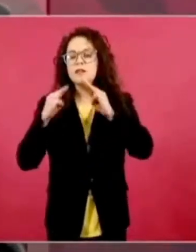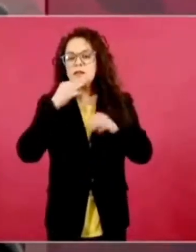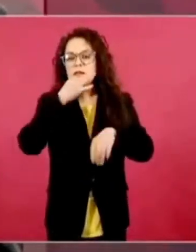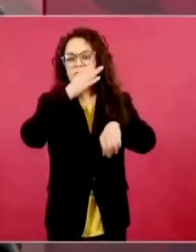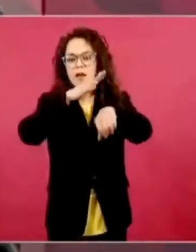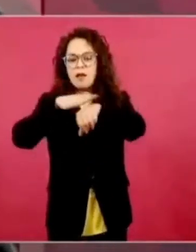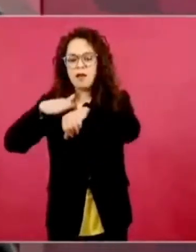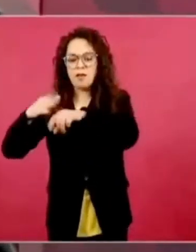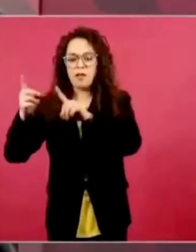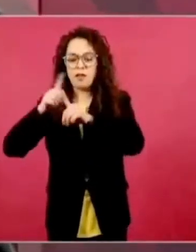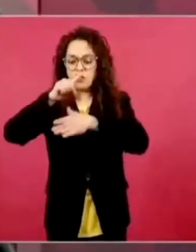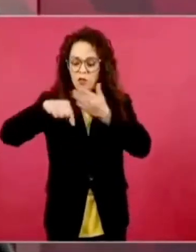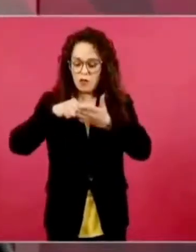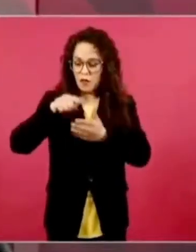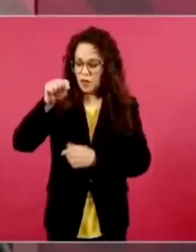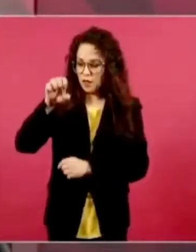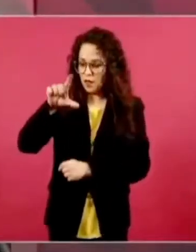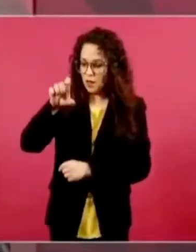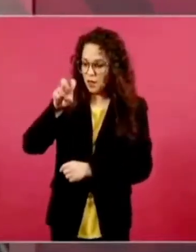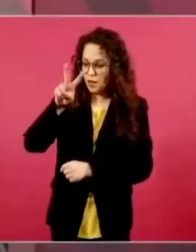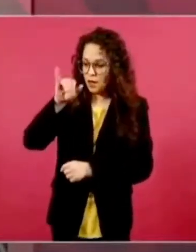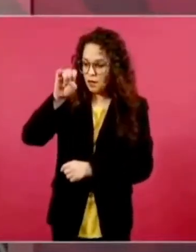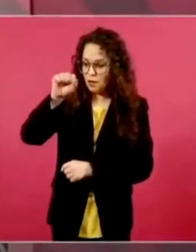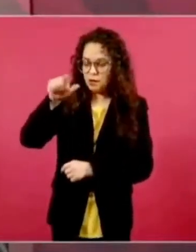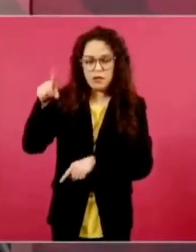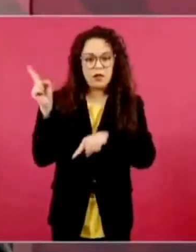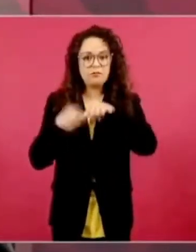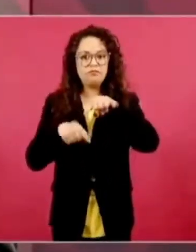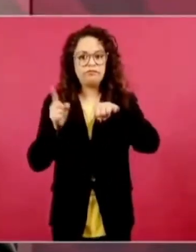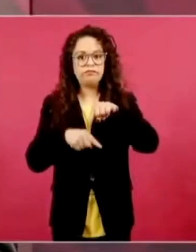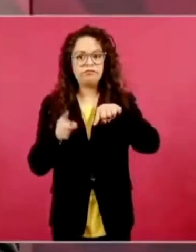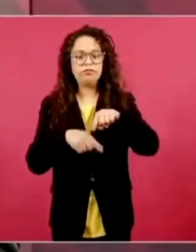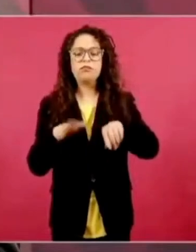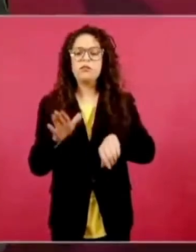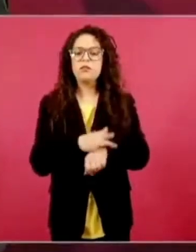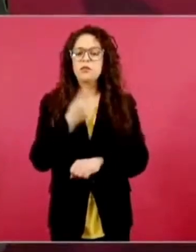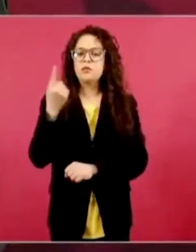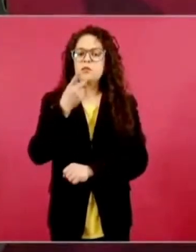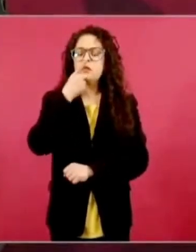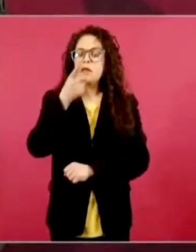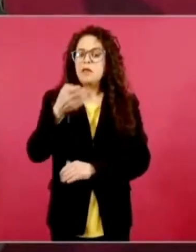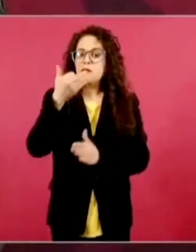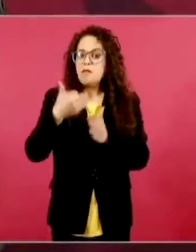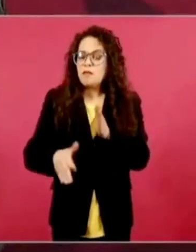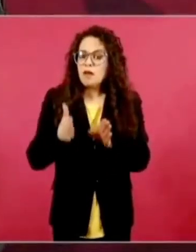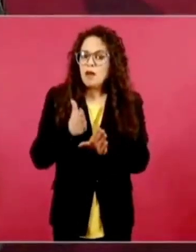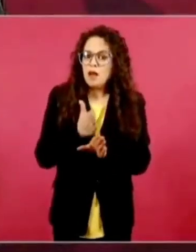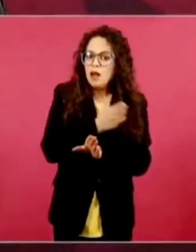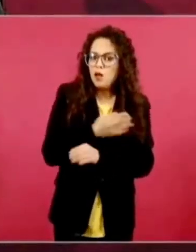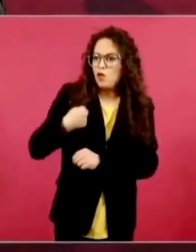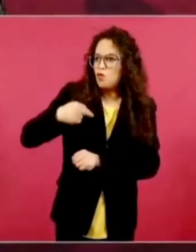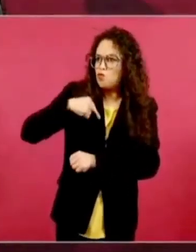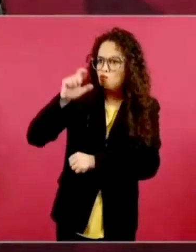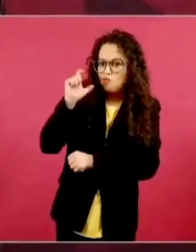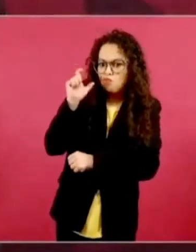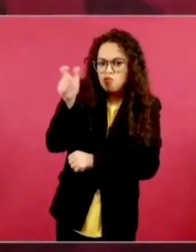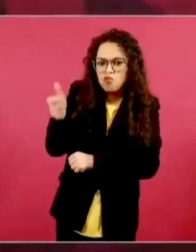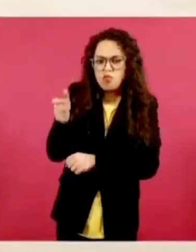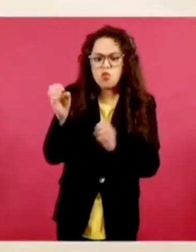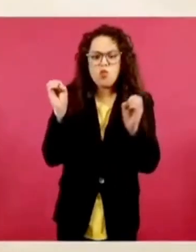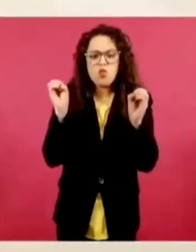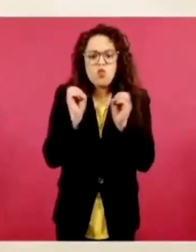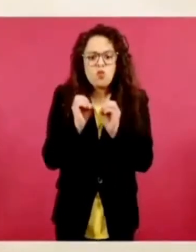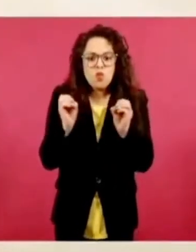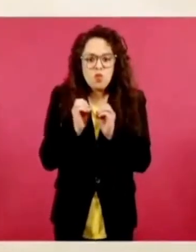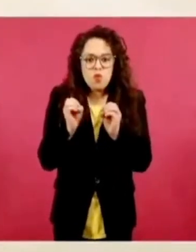porque supuestamente no habíamos pagado por adelantado y nos dejaron